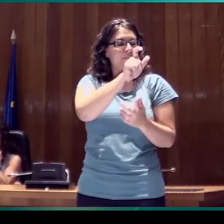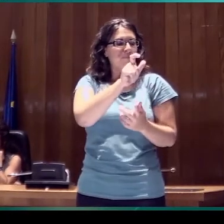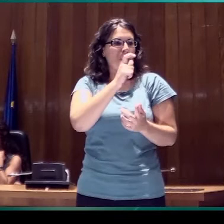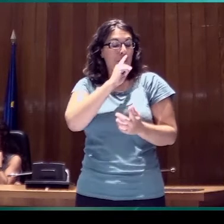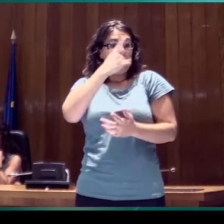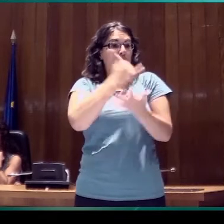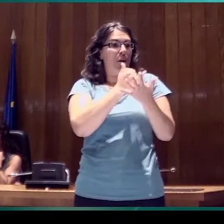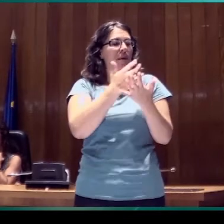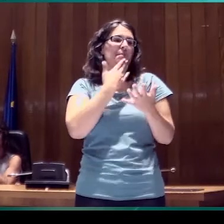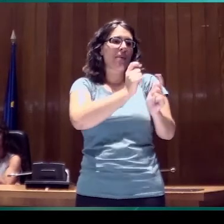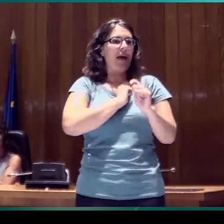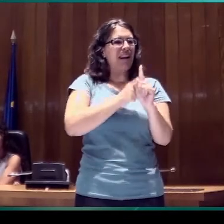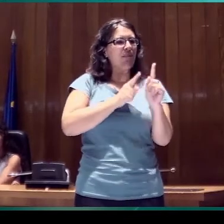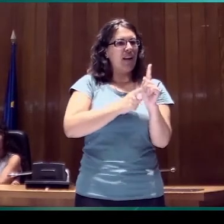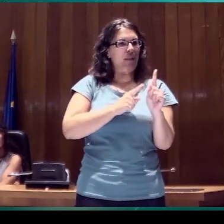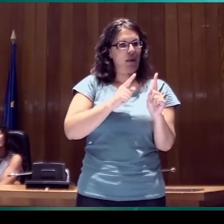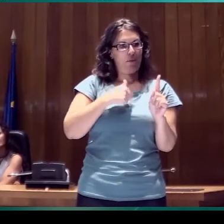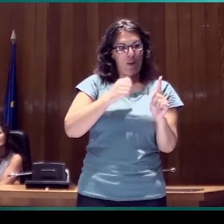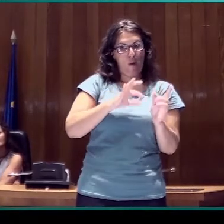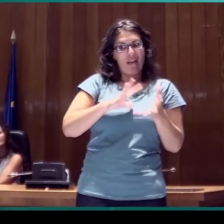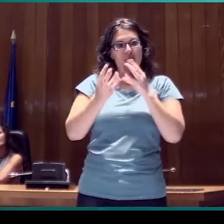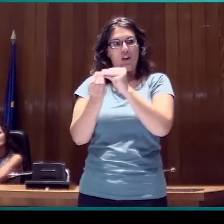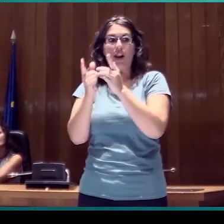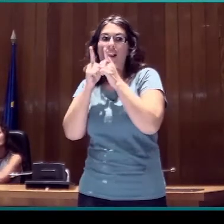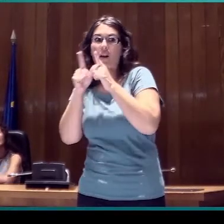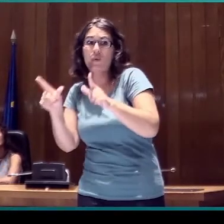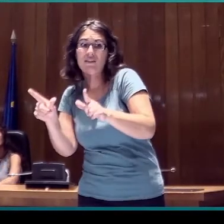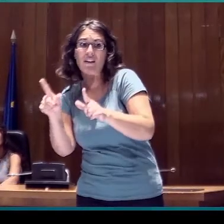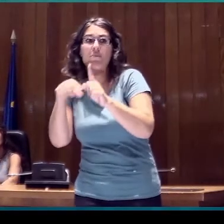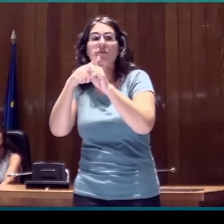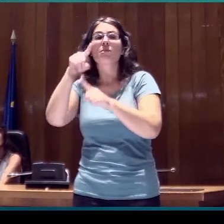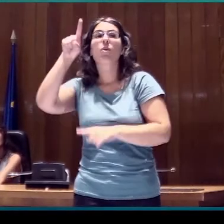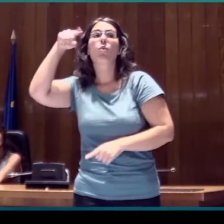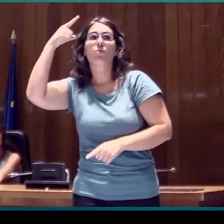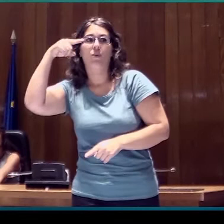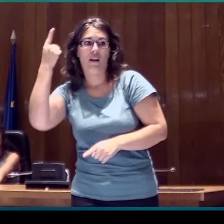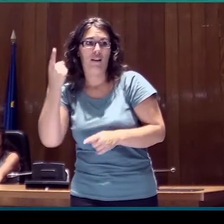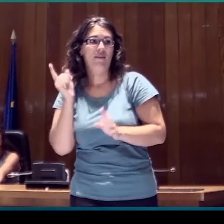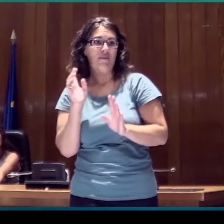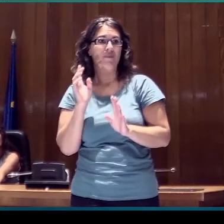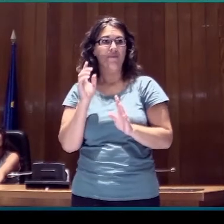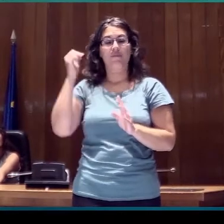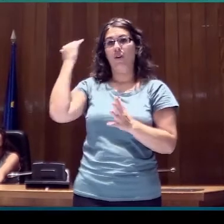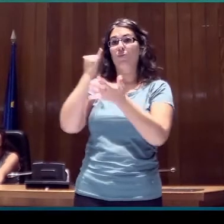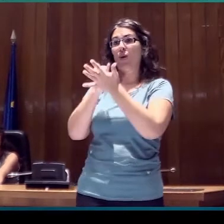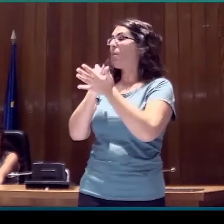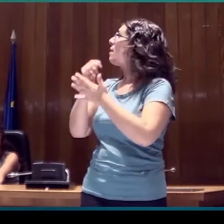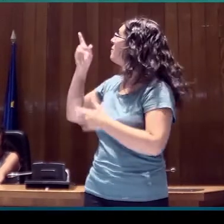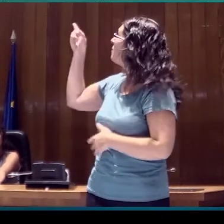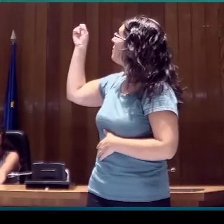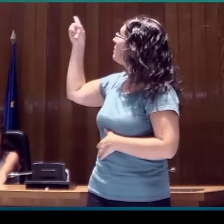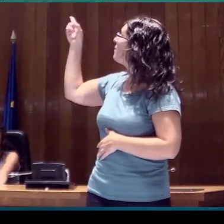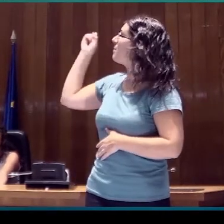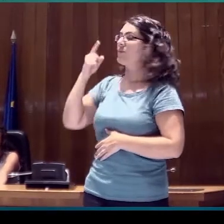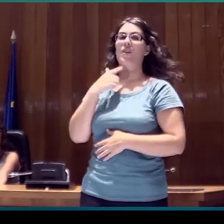haciendo adaptaciones lingüísticas y también culturales en la medida en que sean necesarias. Las autoras de la prueba señalan estas cinco fases